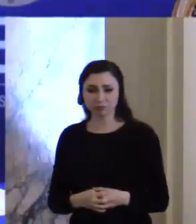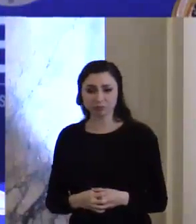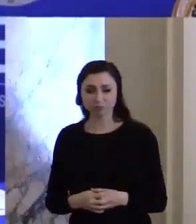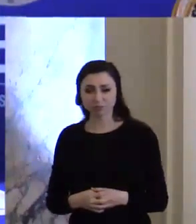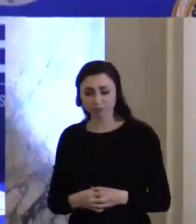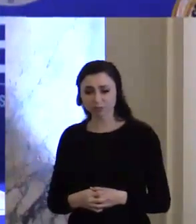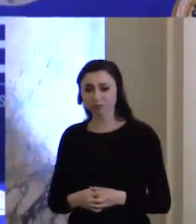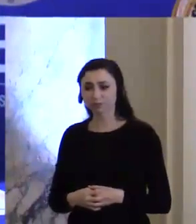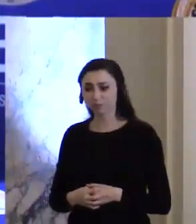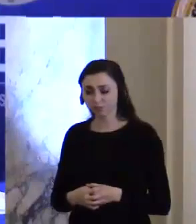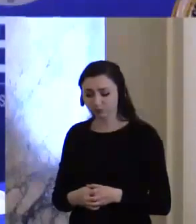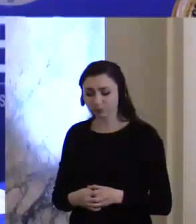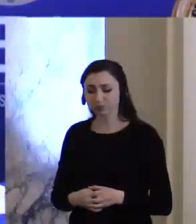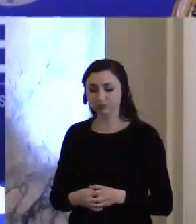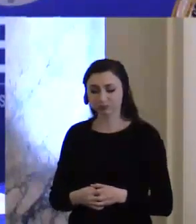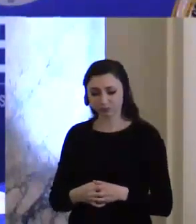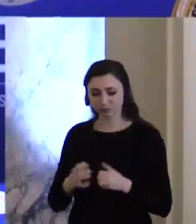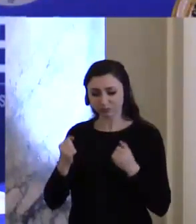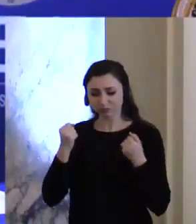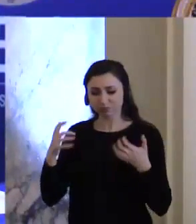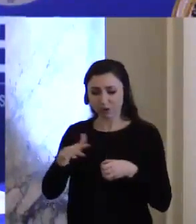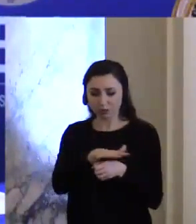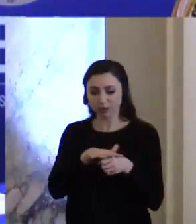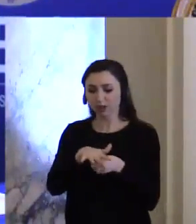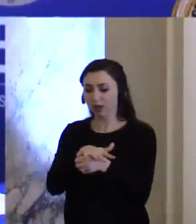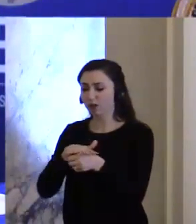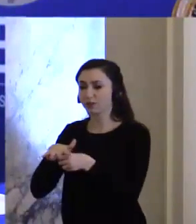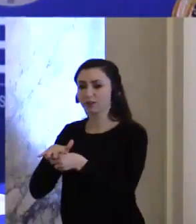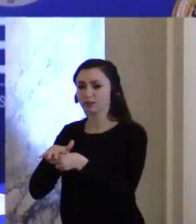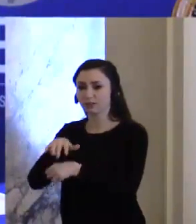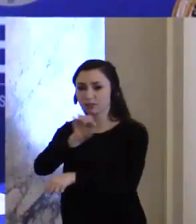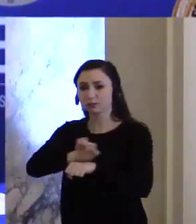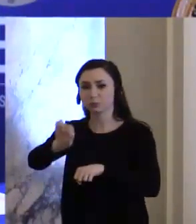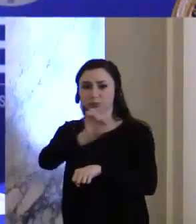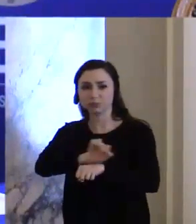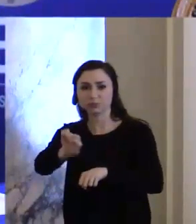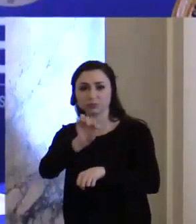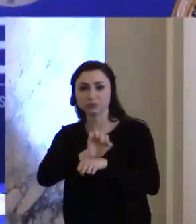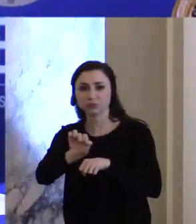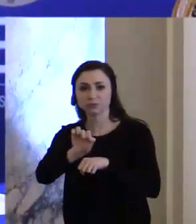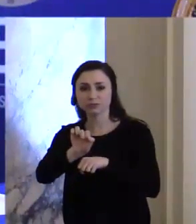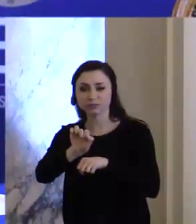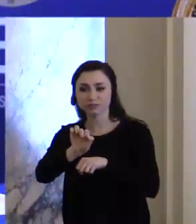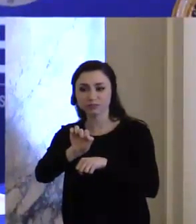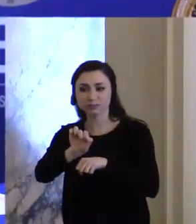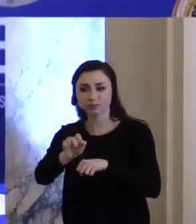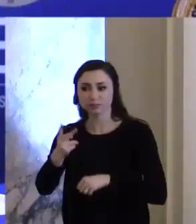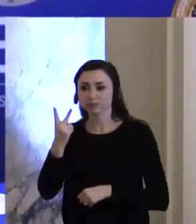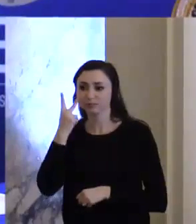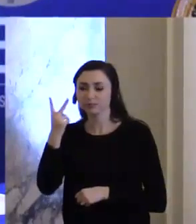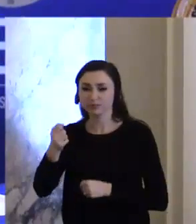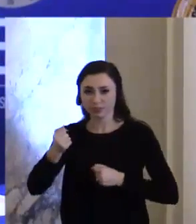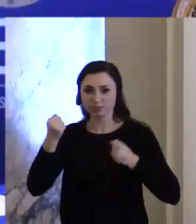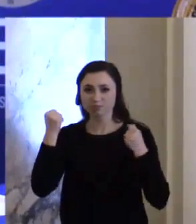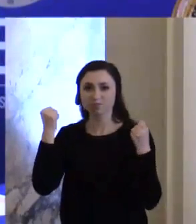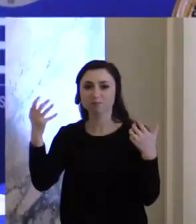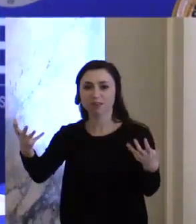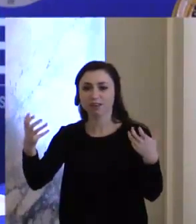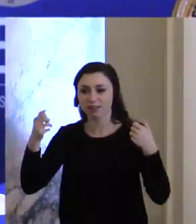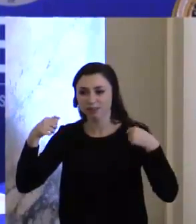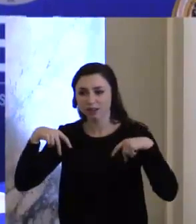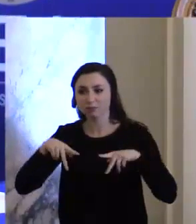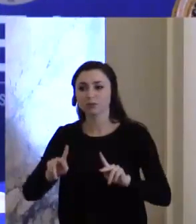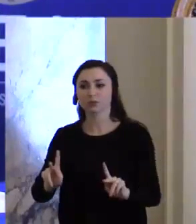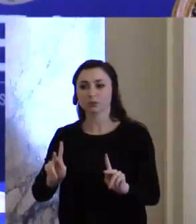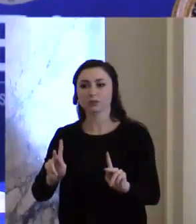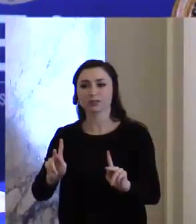de nuestro trabajo están saturadas de oportunidades para complementariedad y para realizar